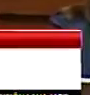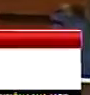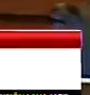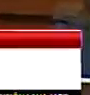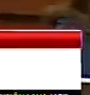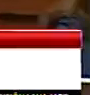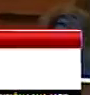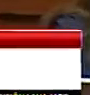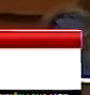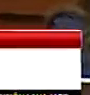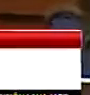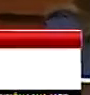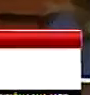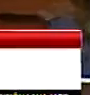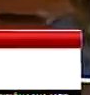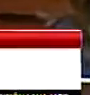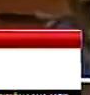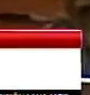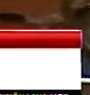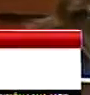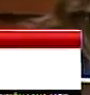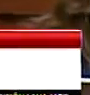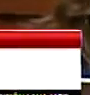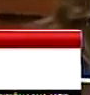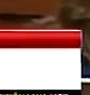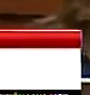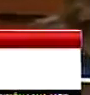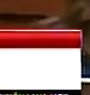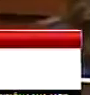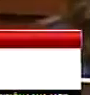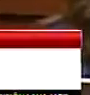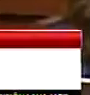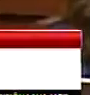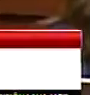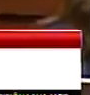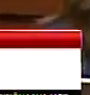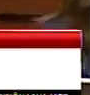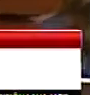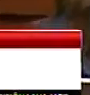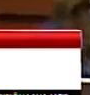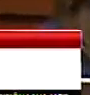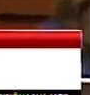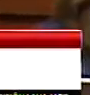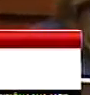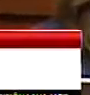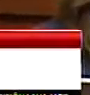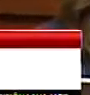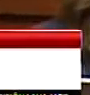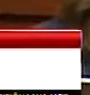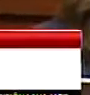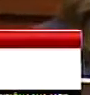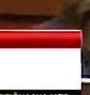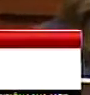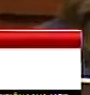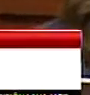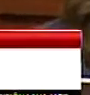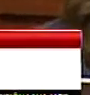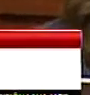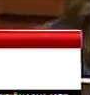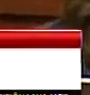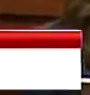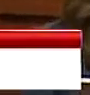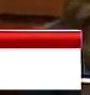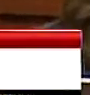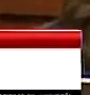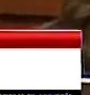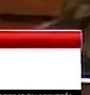el robo. Ese es un problema estructural en nuestra sociedad. Y ahí está el problema del Lavallato, presidente. Por eso es que existen mafias,